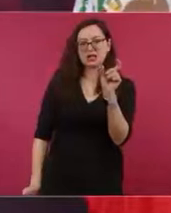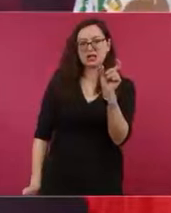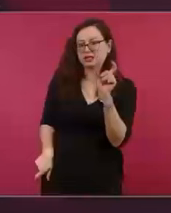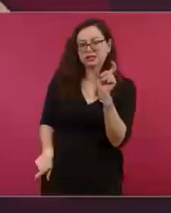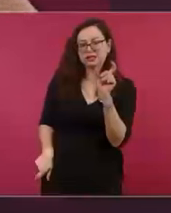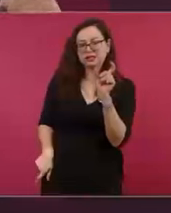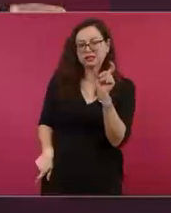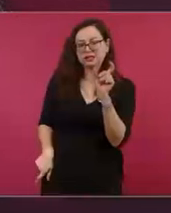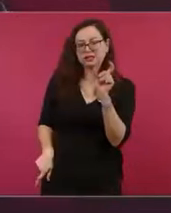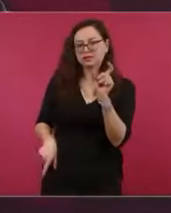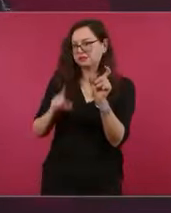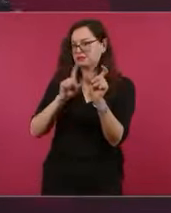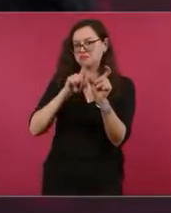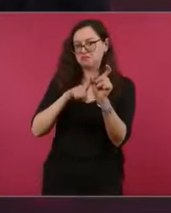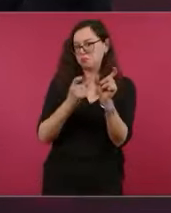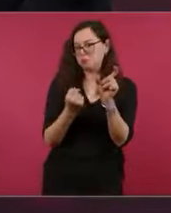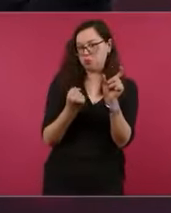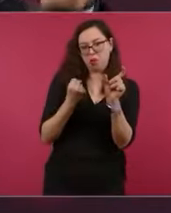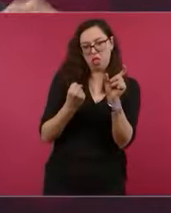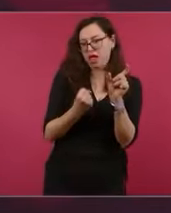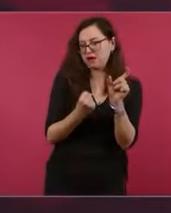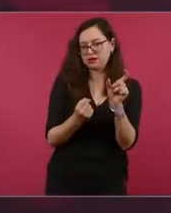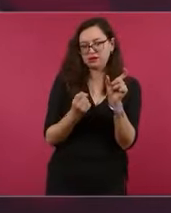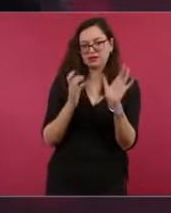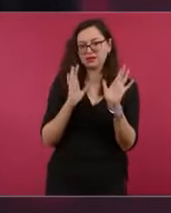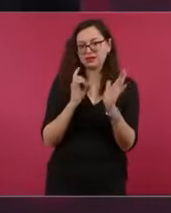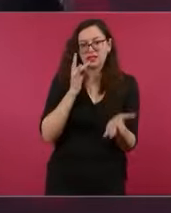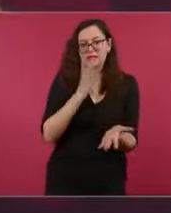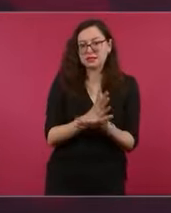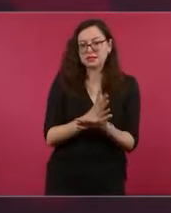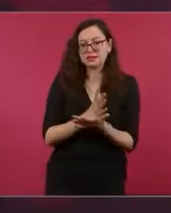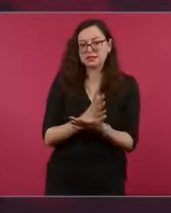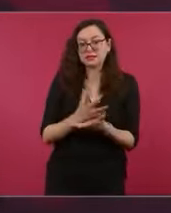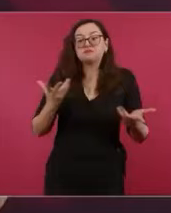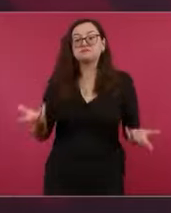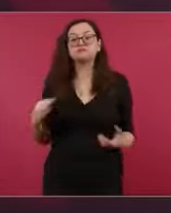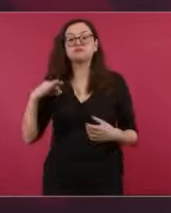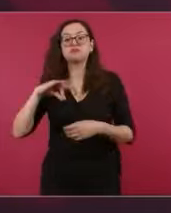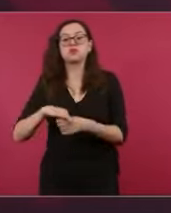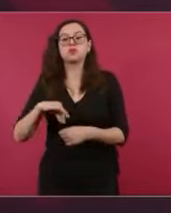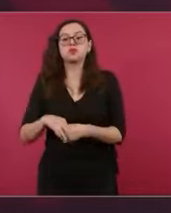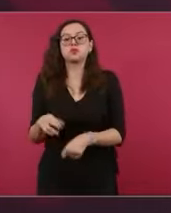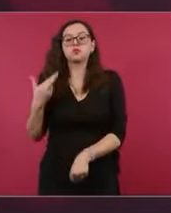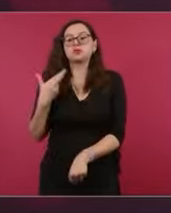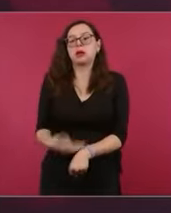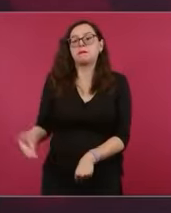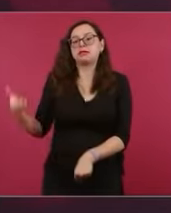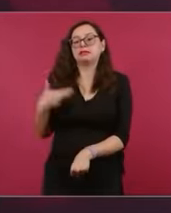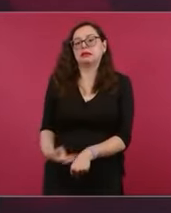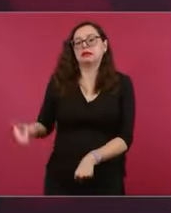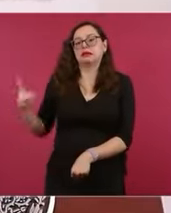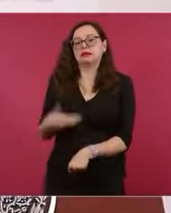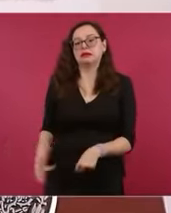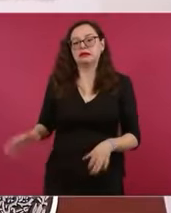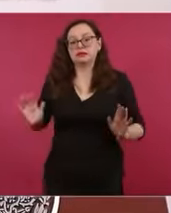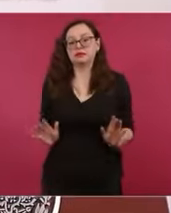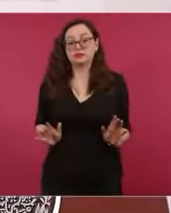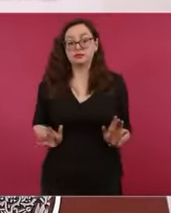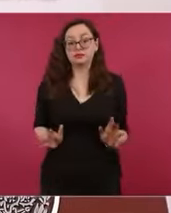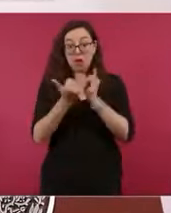expediente, como lo hacía Porfirio Díaz. Nunca en el porfiriato se dejaron de